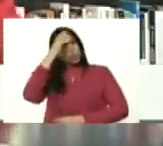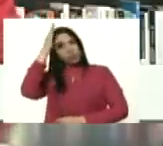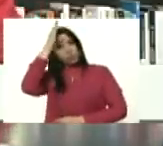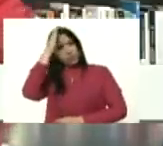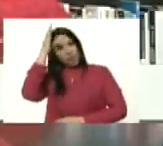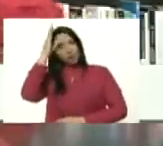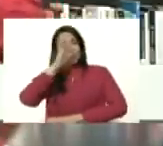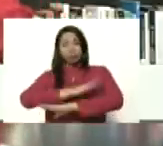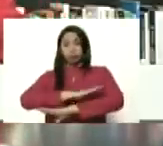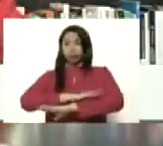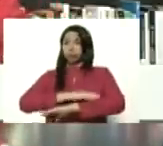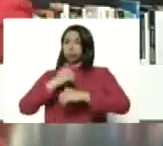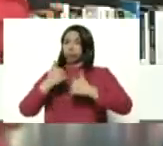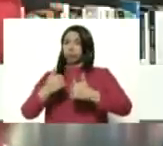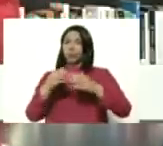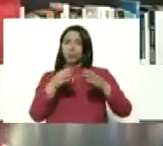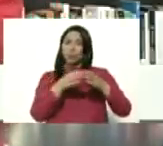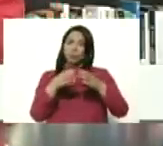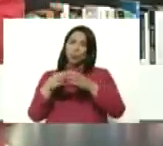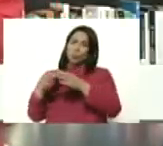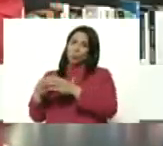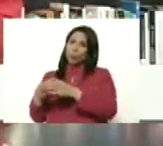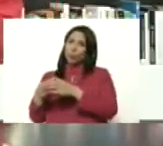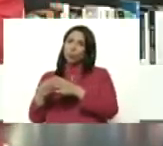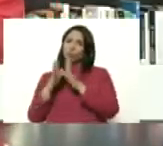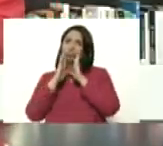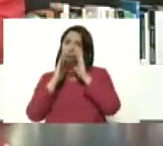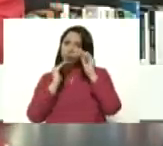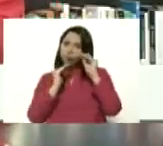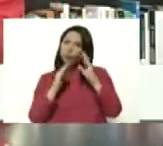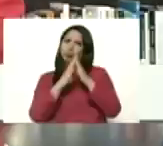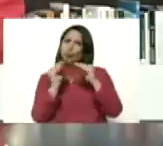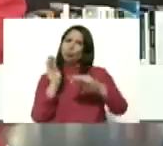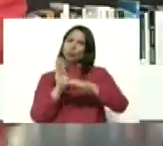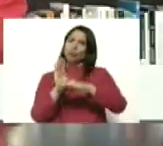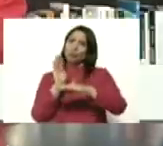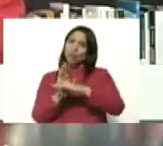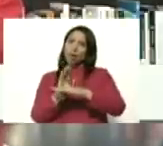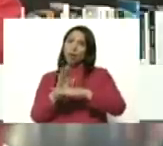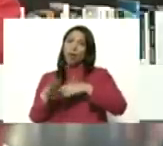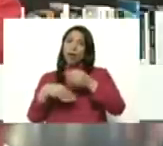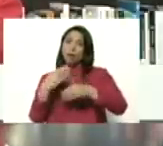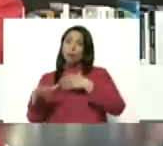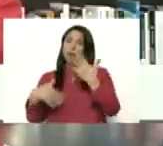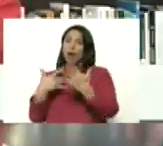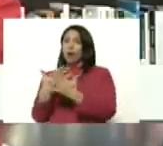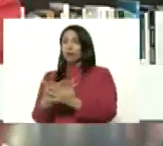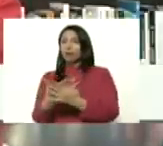con disciplina, con organización, atendiendo todos los cuidados como lo hemos hecho hasta ahora.